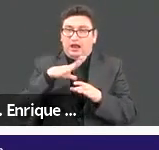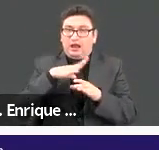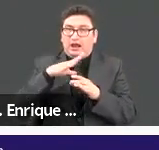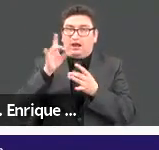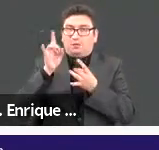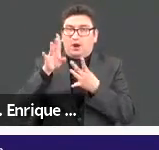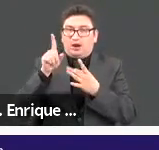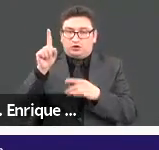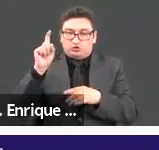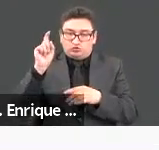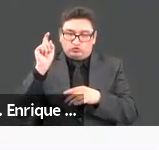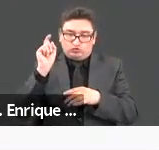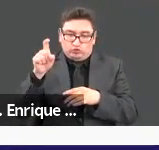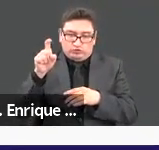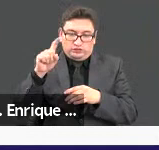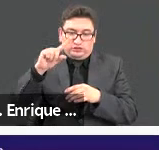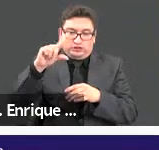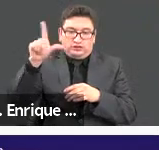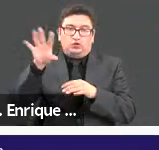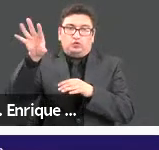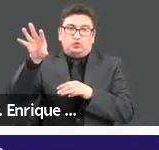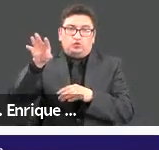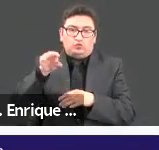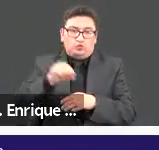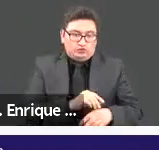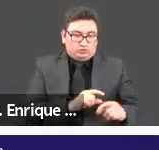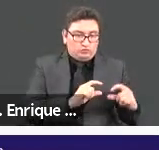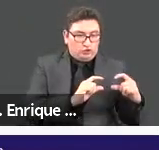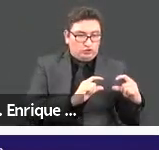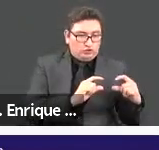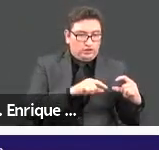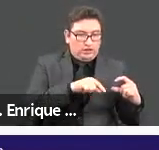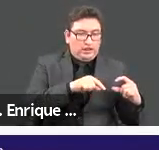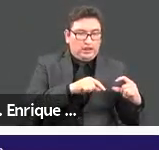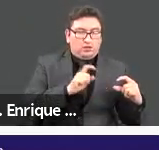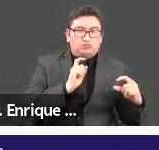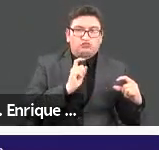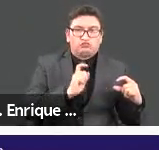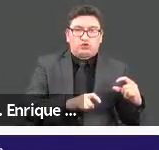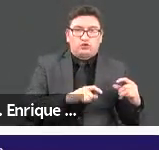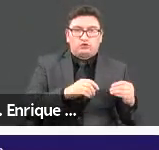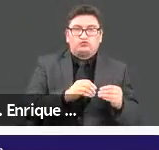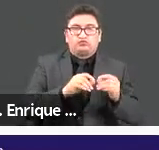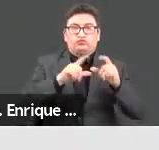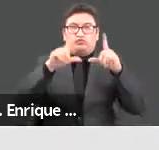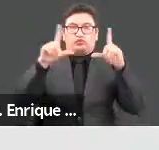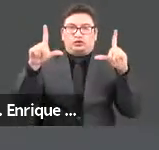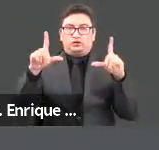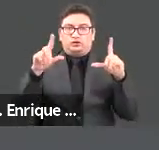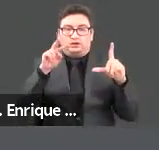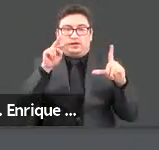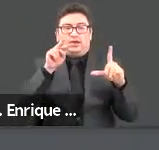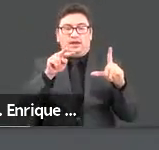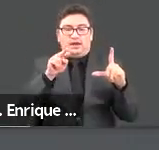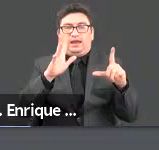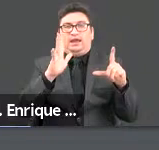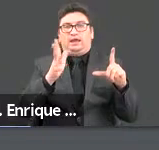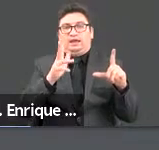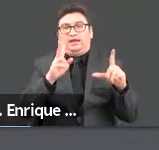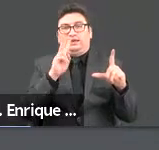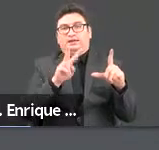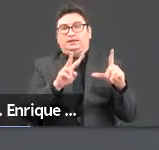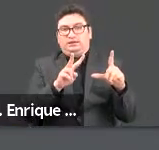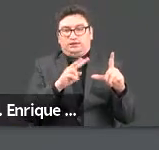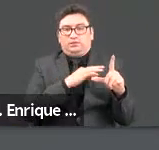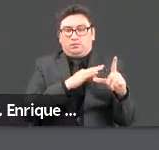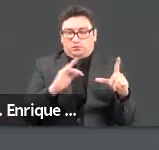inferior izquierda nos va a generar un pequeño recuadro. Le damos un clic para abrir y nos va a poder